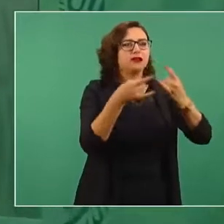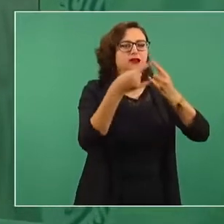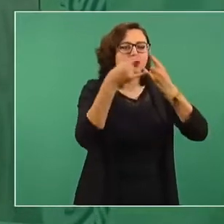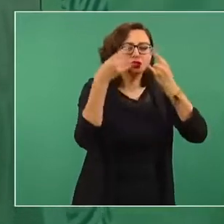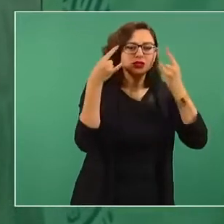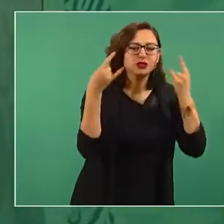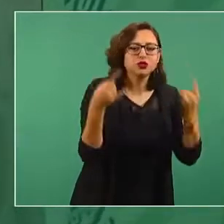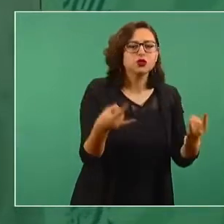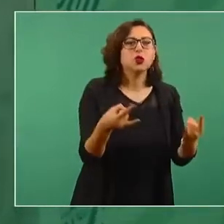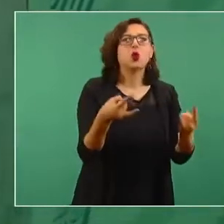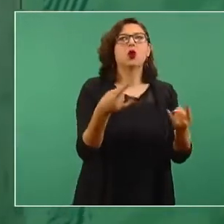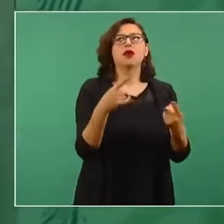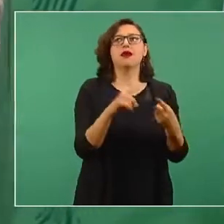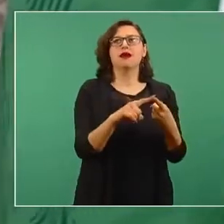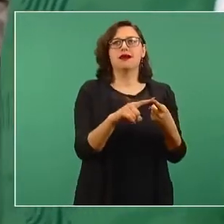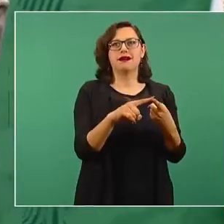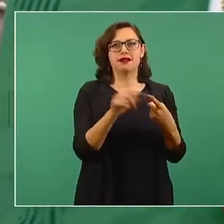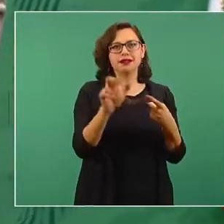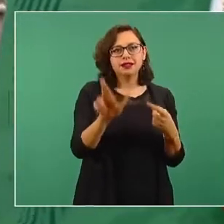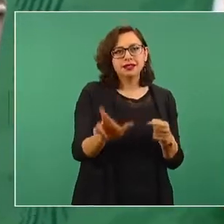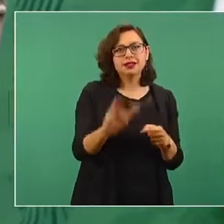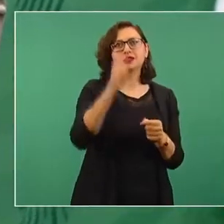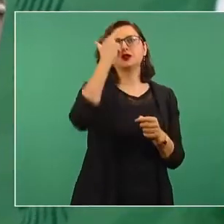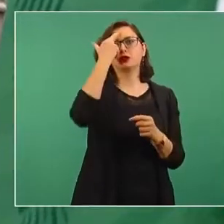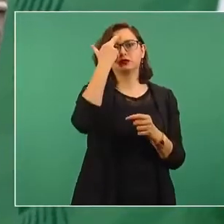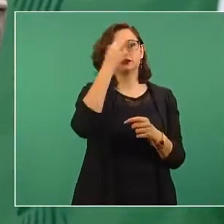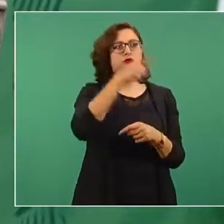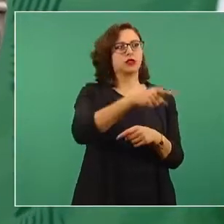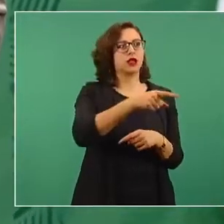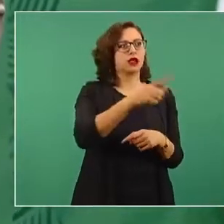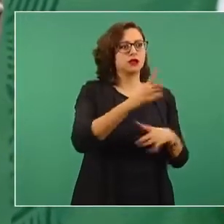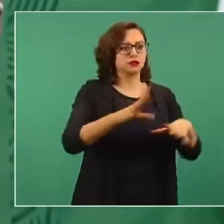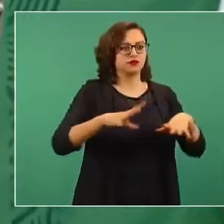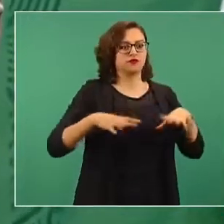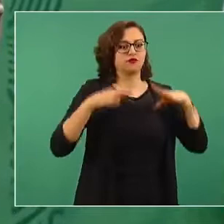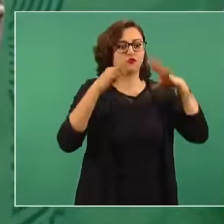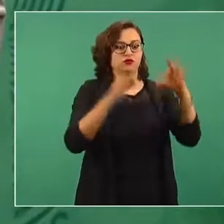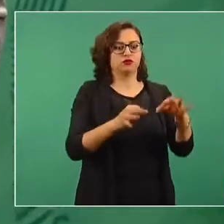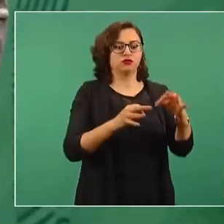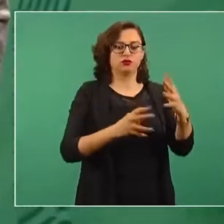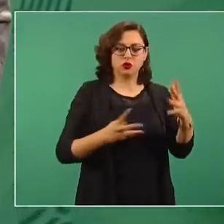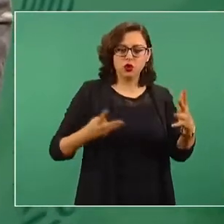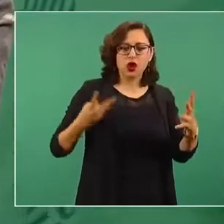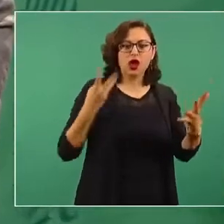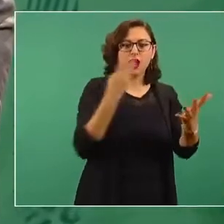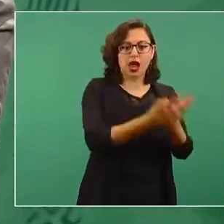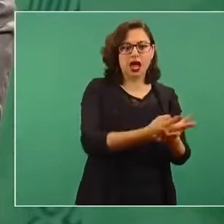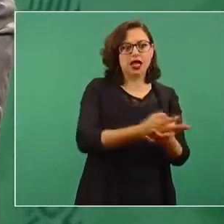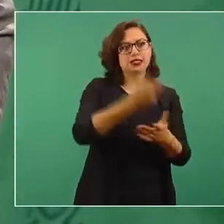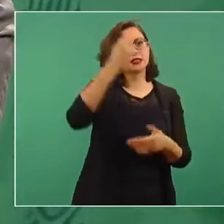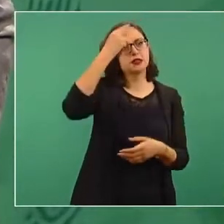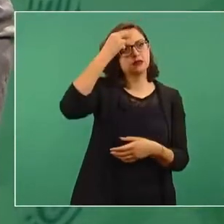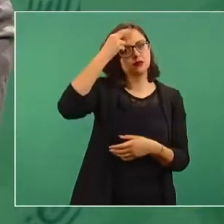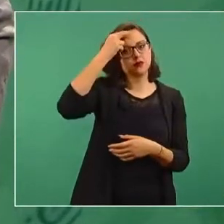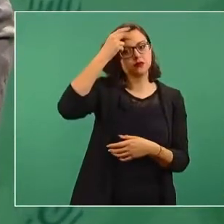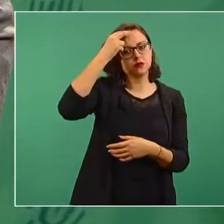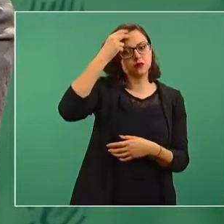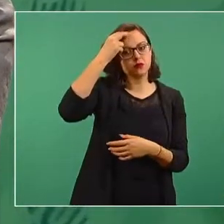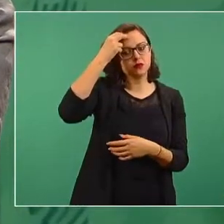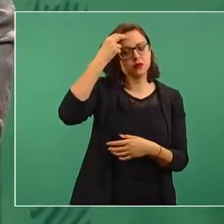cómo se creó esa cárcel en la época de Porfirio Díaz,